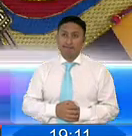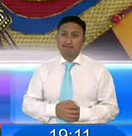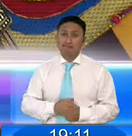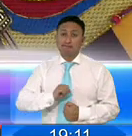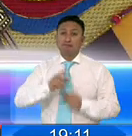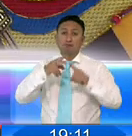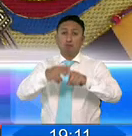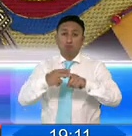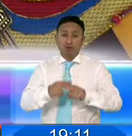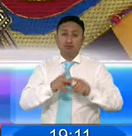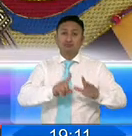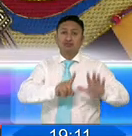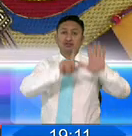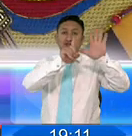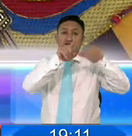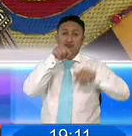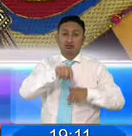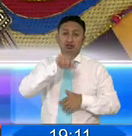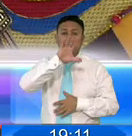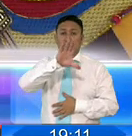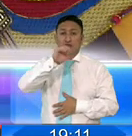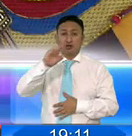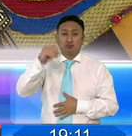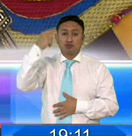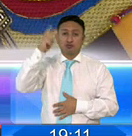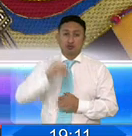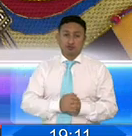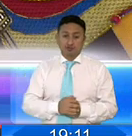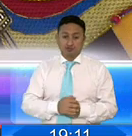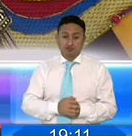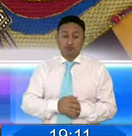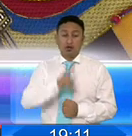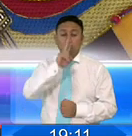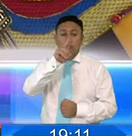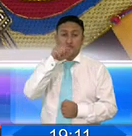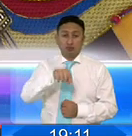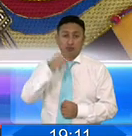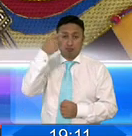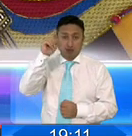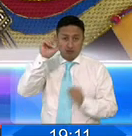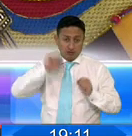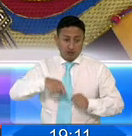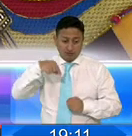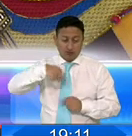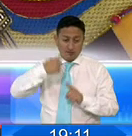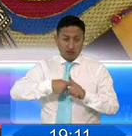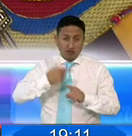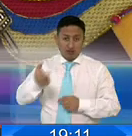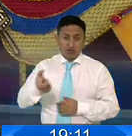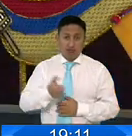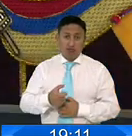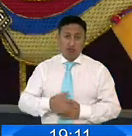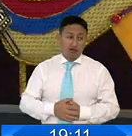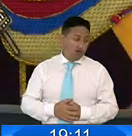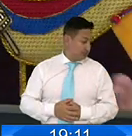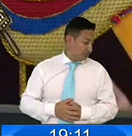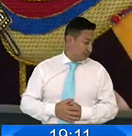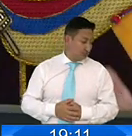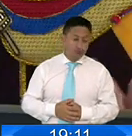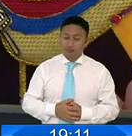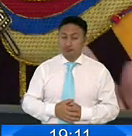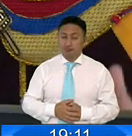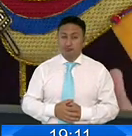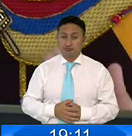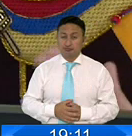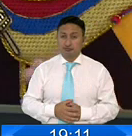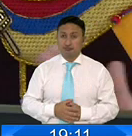de 6.500 millones de dólares, de los cuales 2.000 millones llegarán con toda seguridad este mes, 2.000 millones de dólares